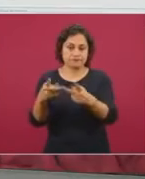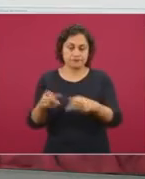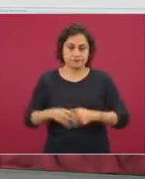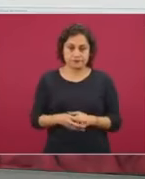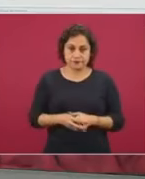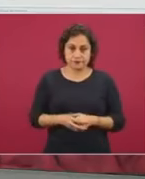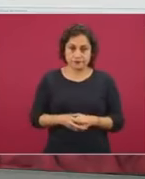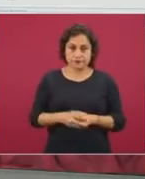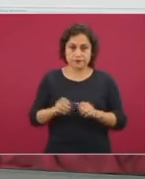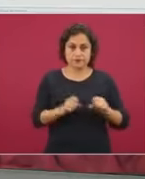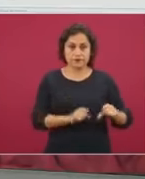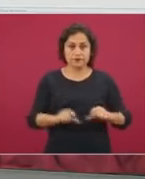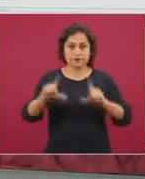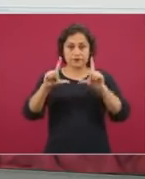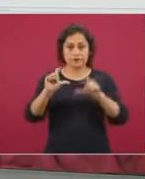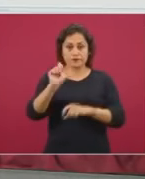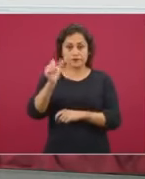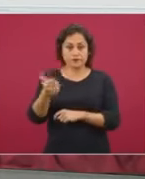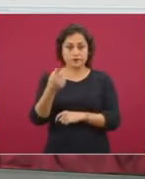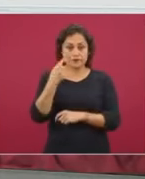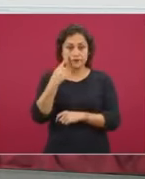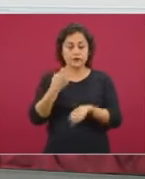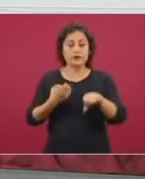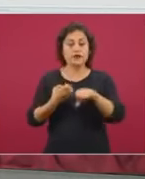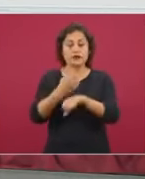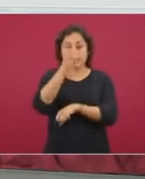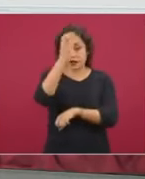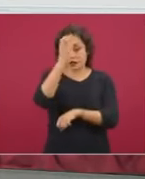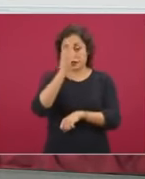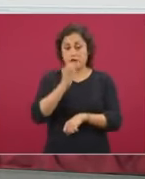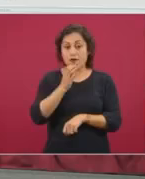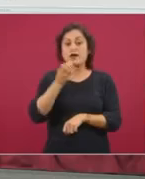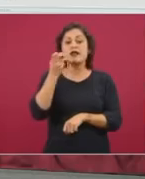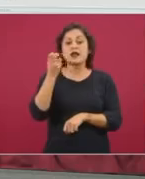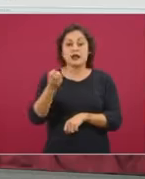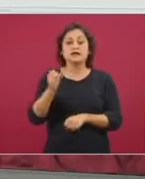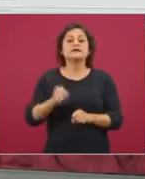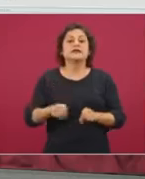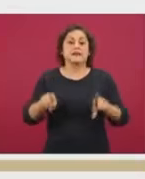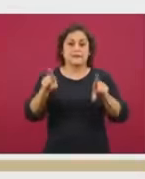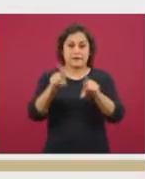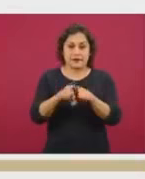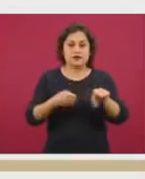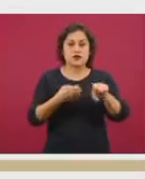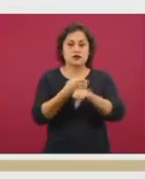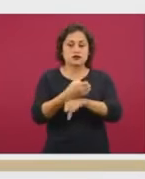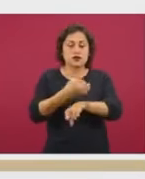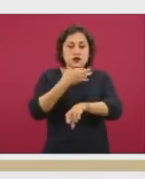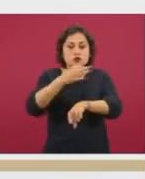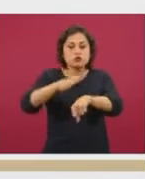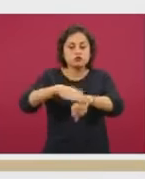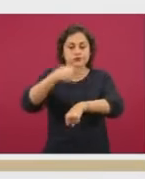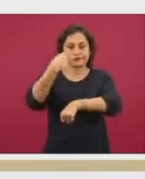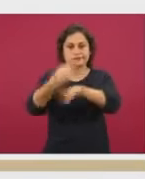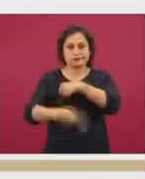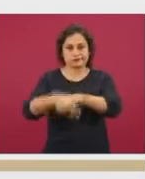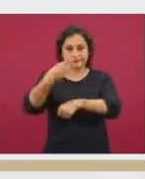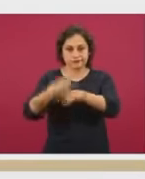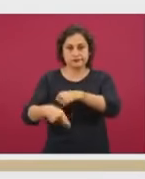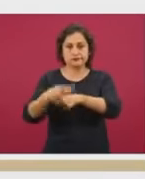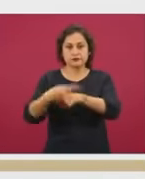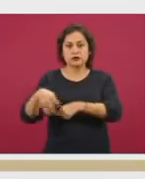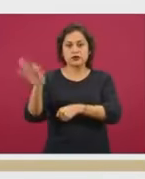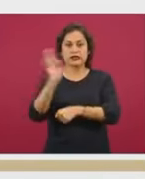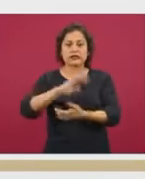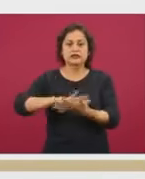siguiente, por favor. En el caso de Coahuila, que también es de los estados que han estado en alerta con la posibilidad